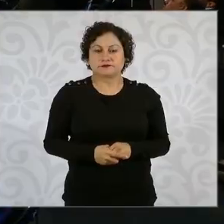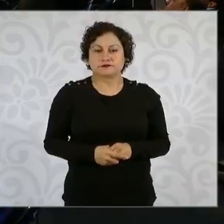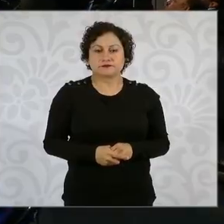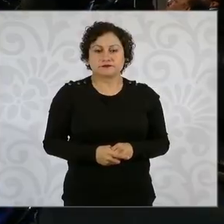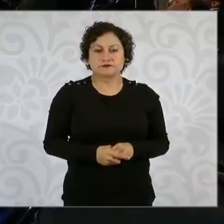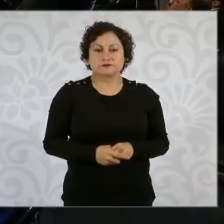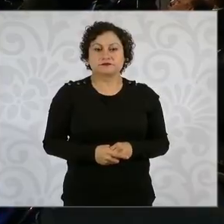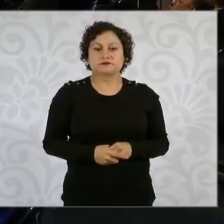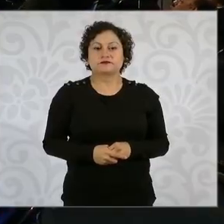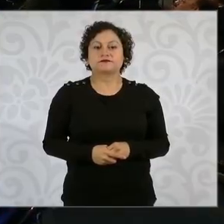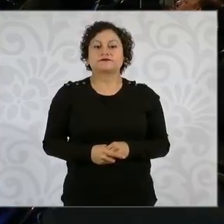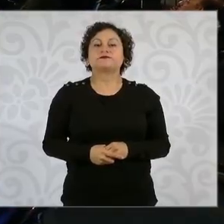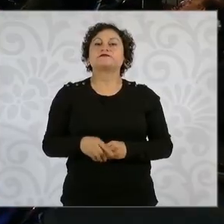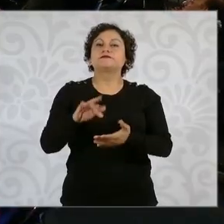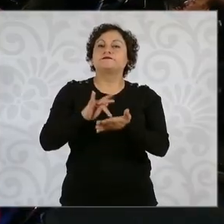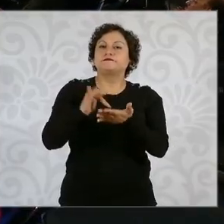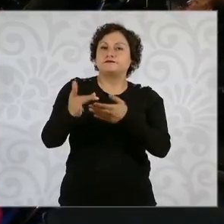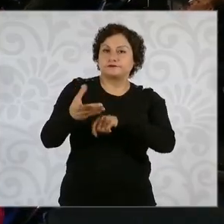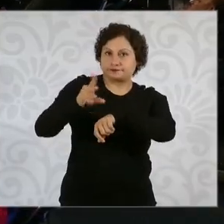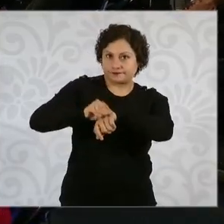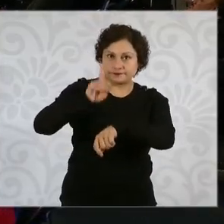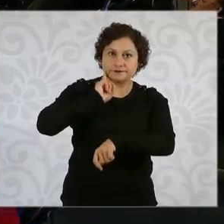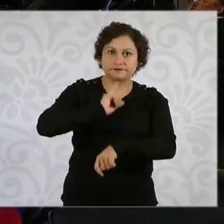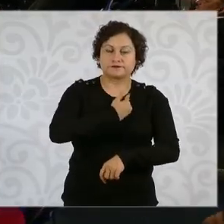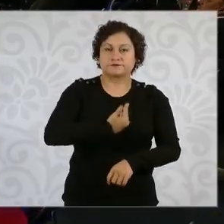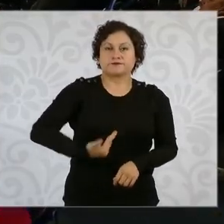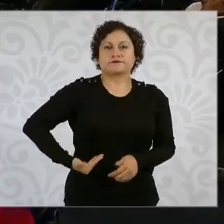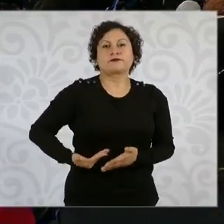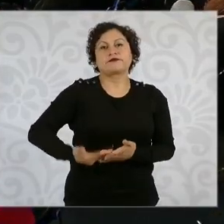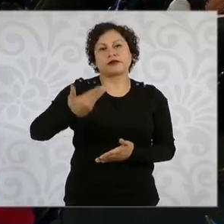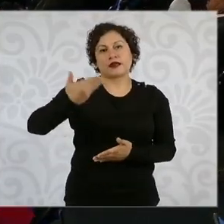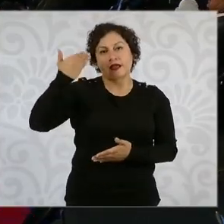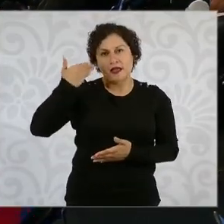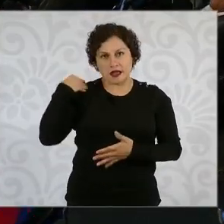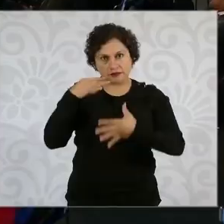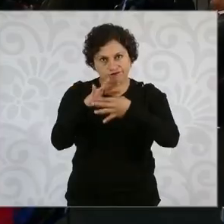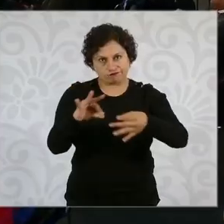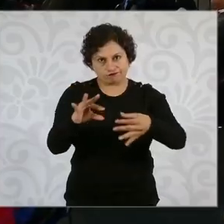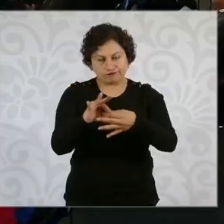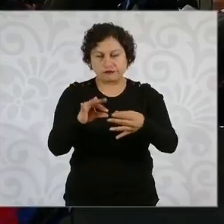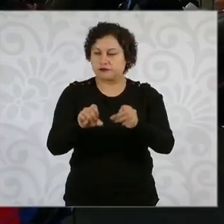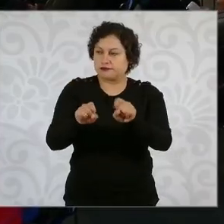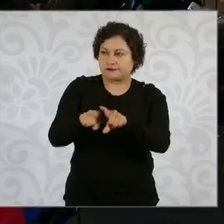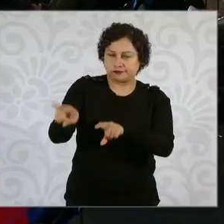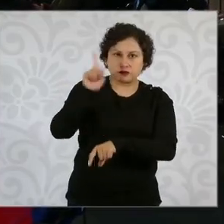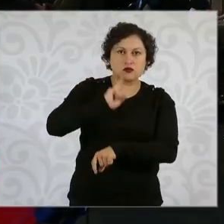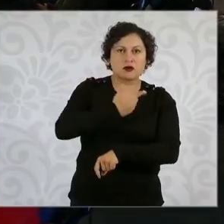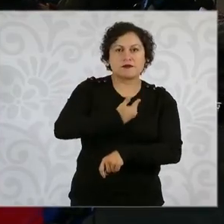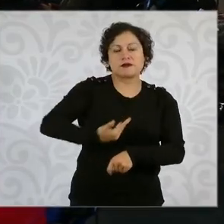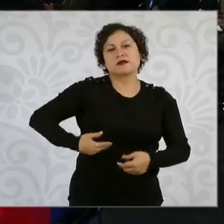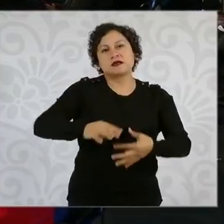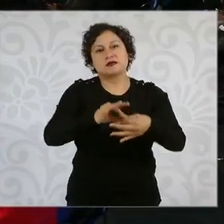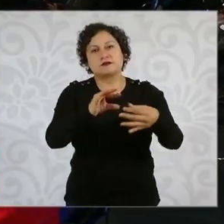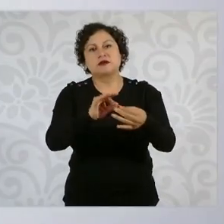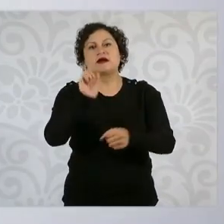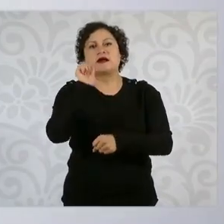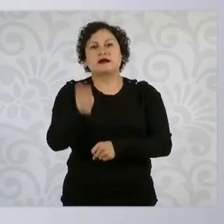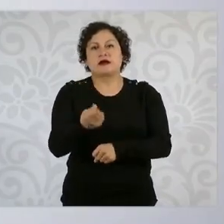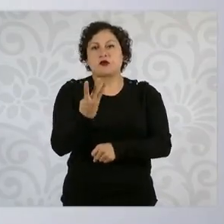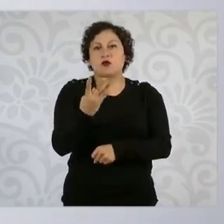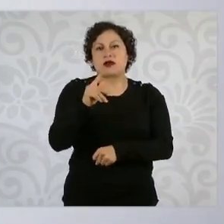Muchas gracias, presidenta. Como se ha comentado por parte de la presidenta, uno de los propósitos del segundo